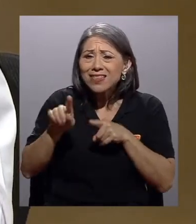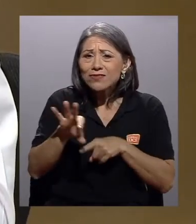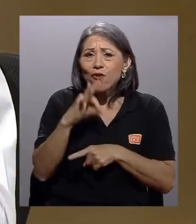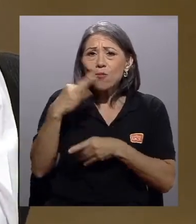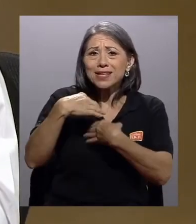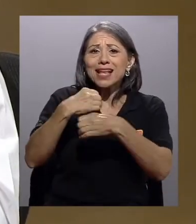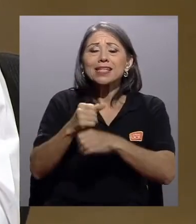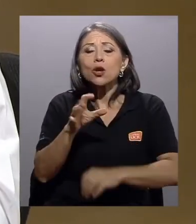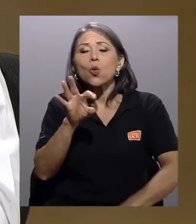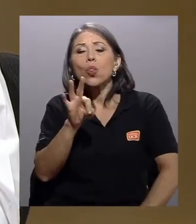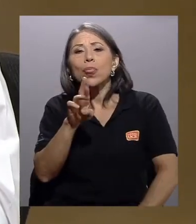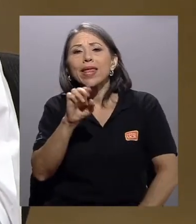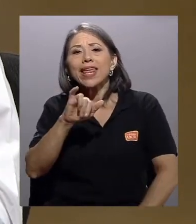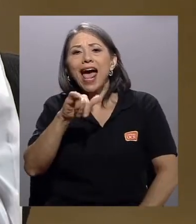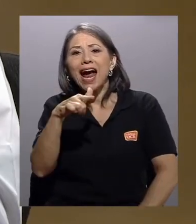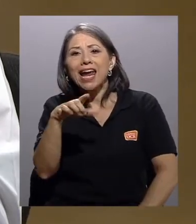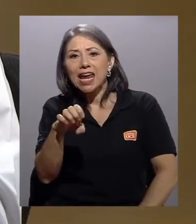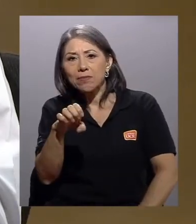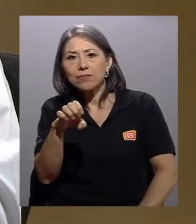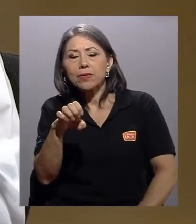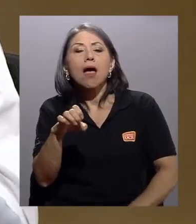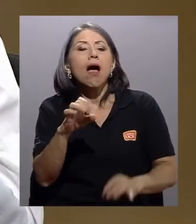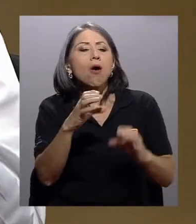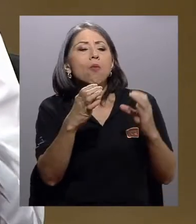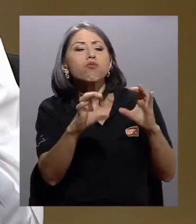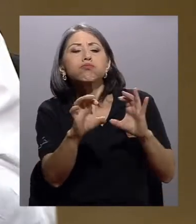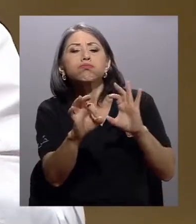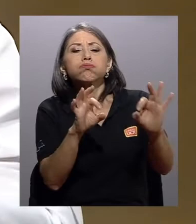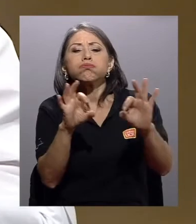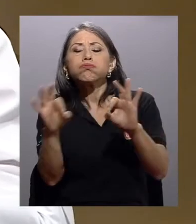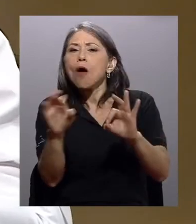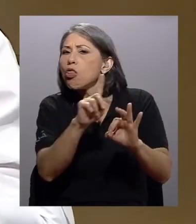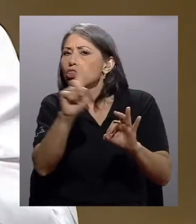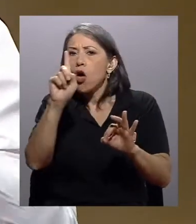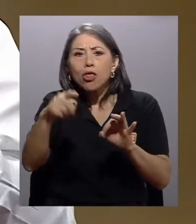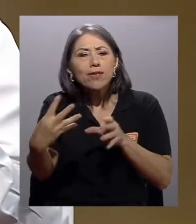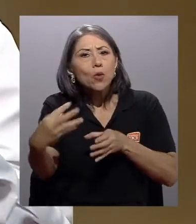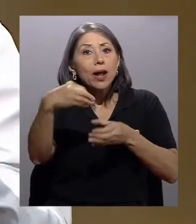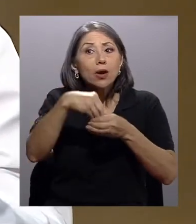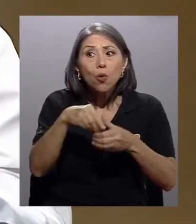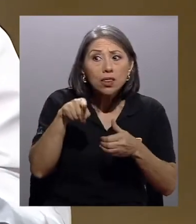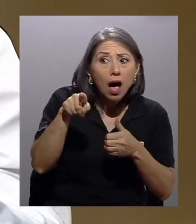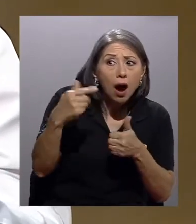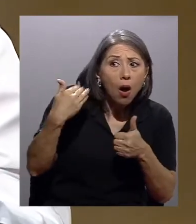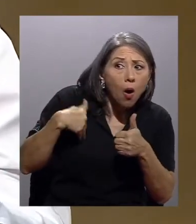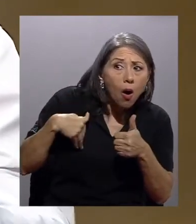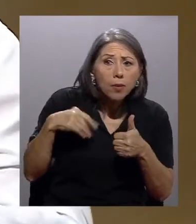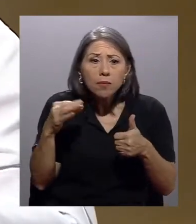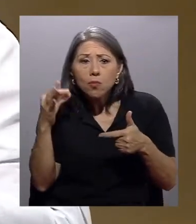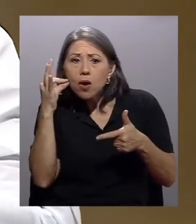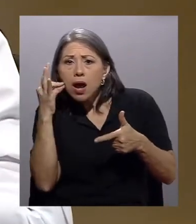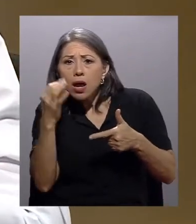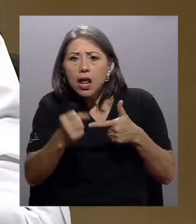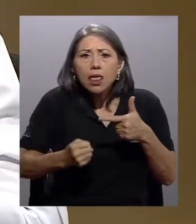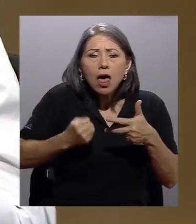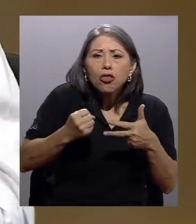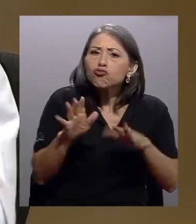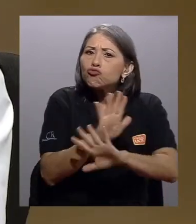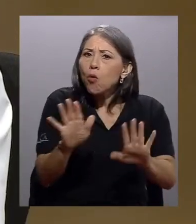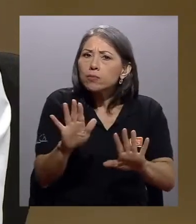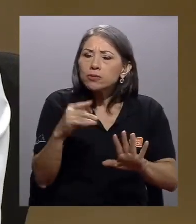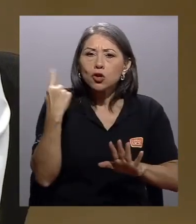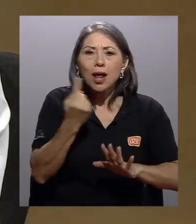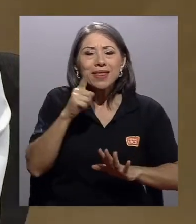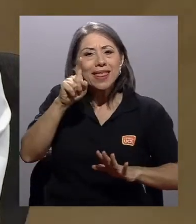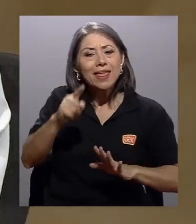donde ninguno de ellos toma en cuenta si la persona que viene es mujer, es varón, tiene una edad X o una edad Z, sino